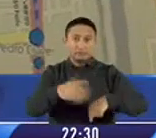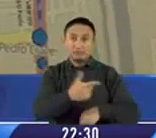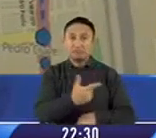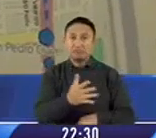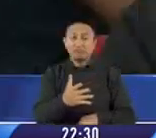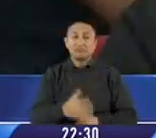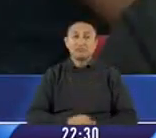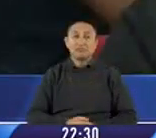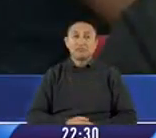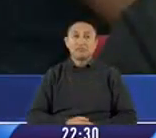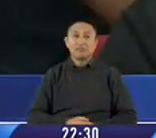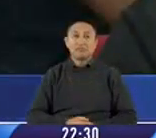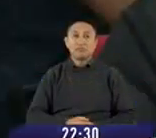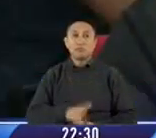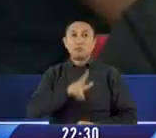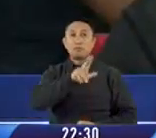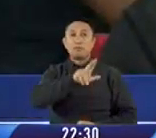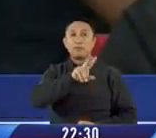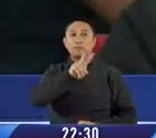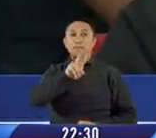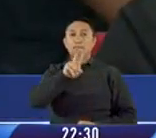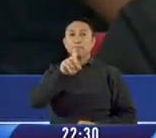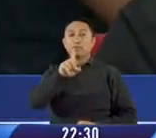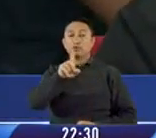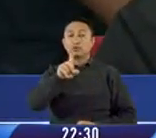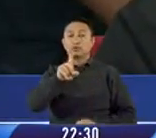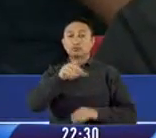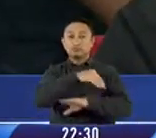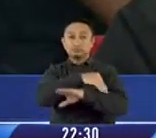este sistema. Las 321 me parece que son,